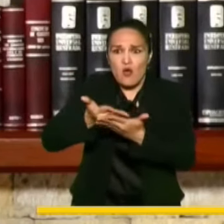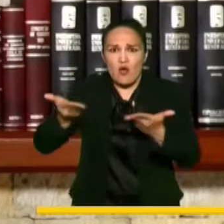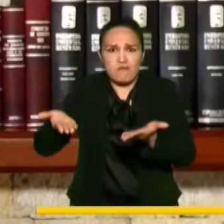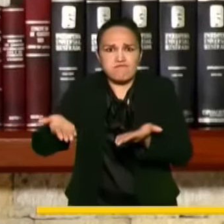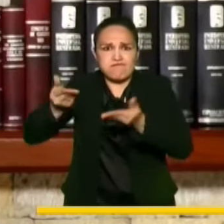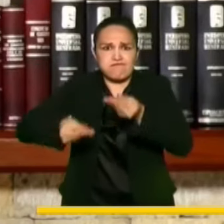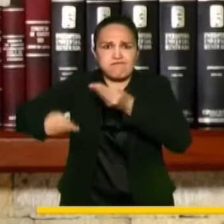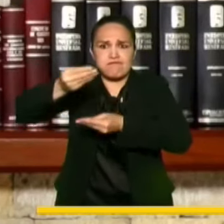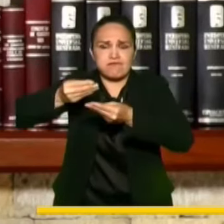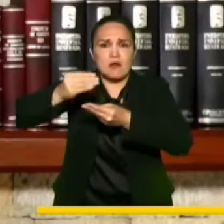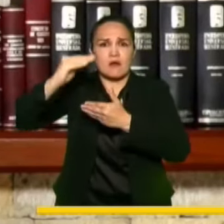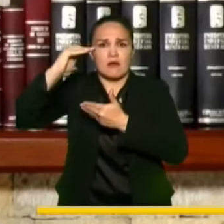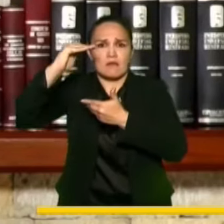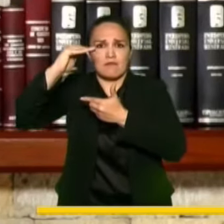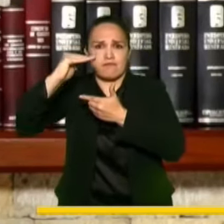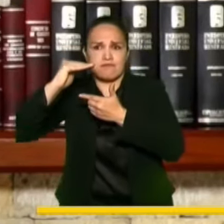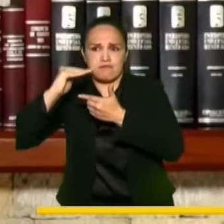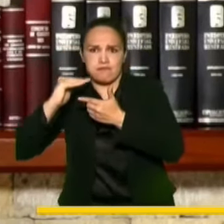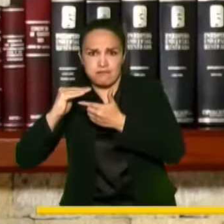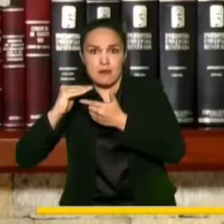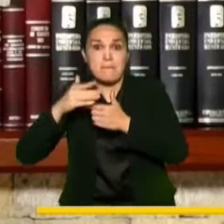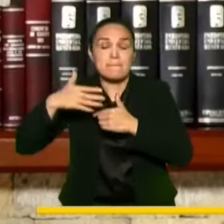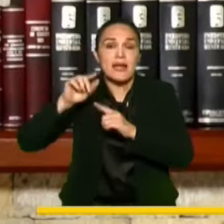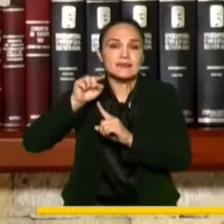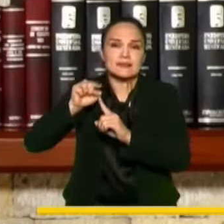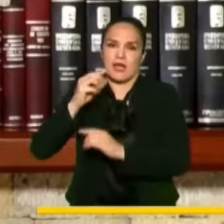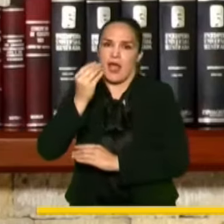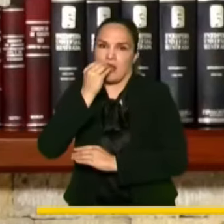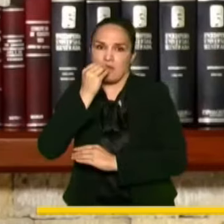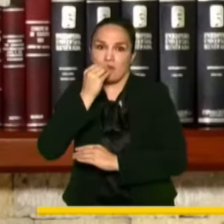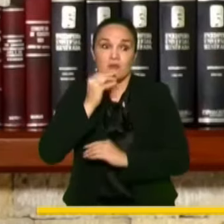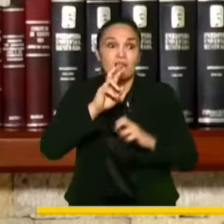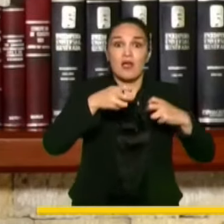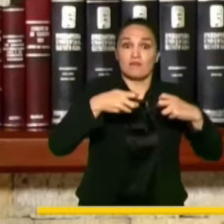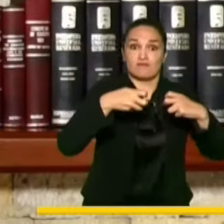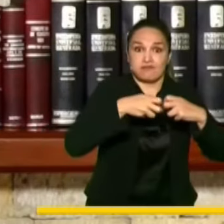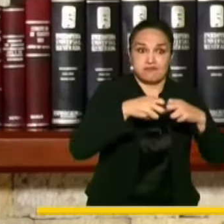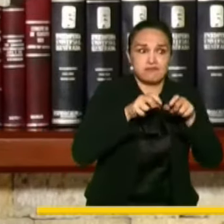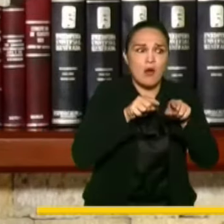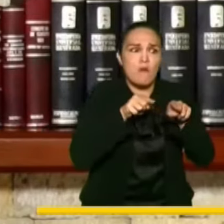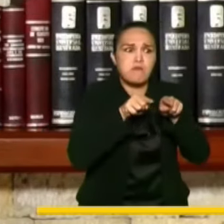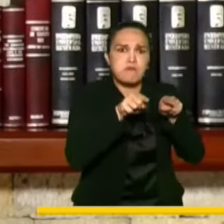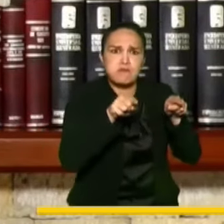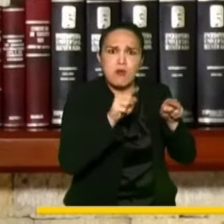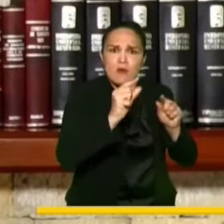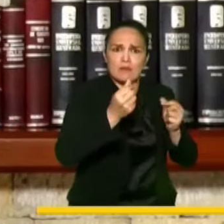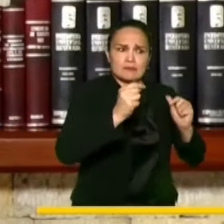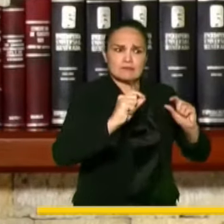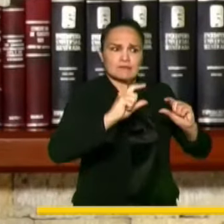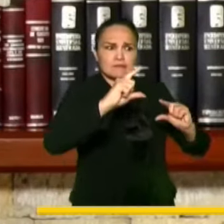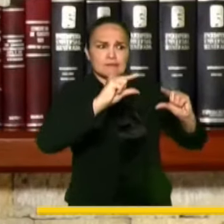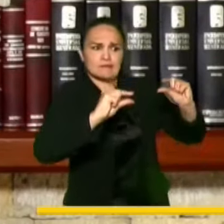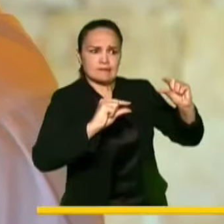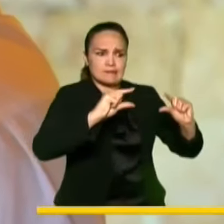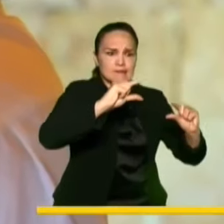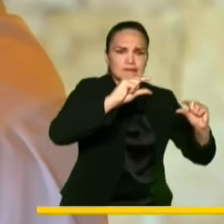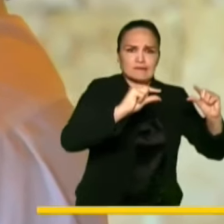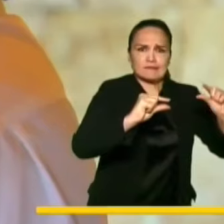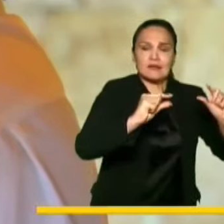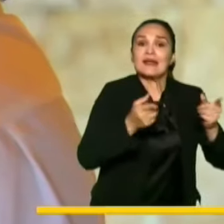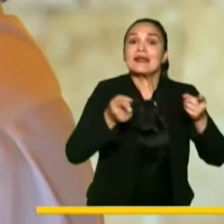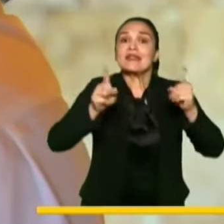la de alimentos. A pesar de unos precios de la energía aún especulativos y de tener que subir el precio de